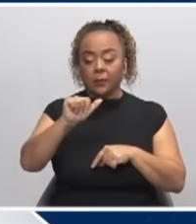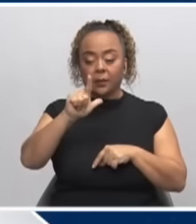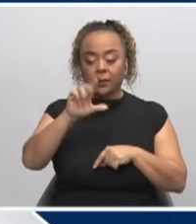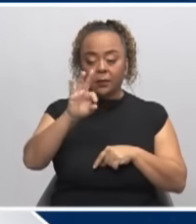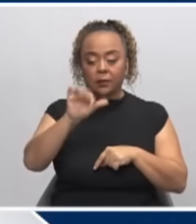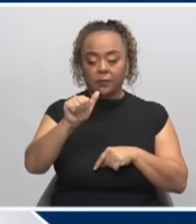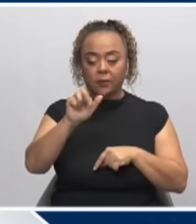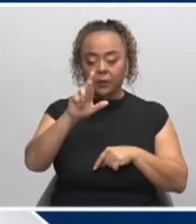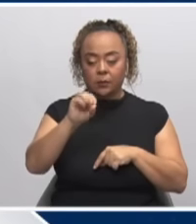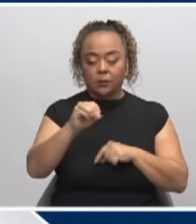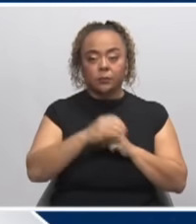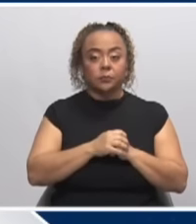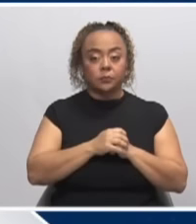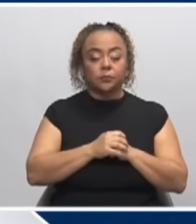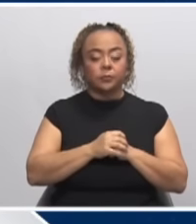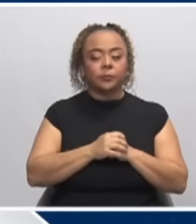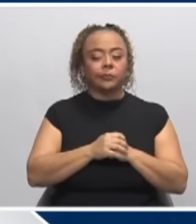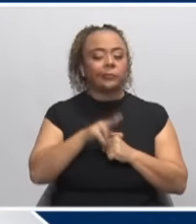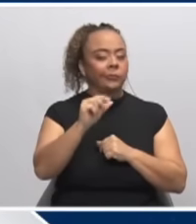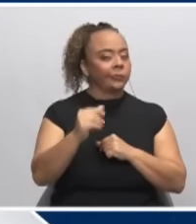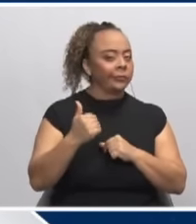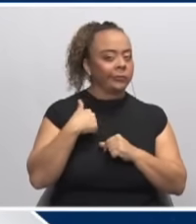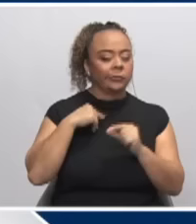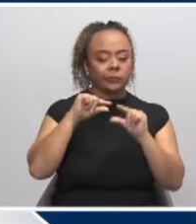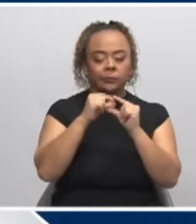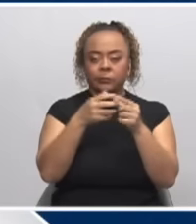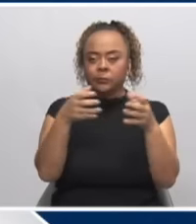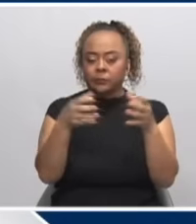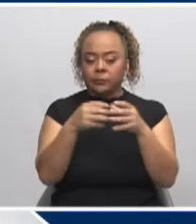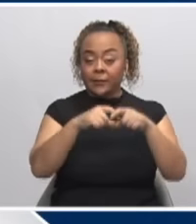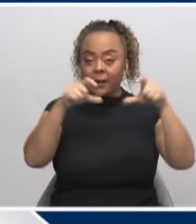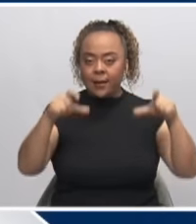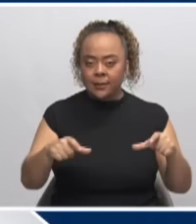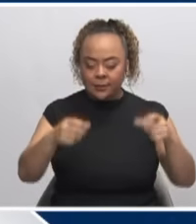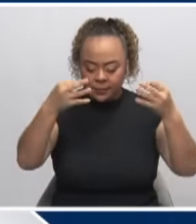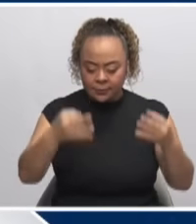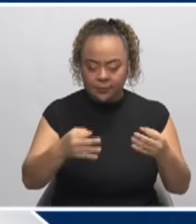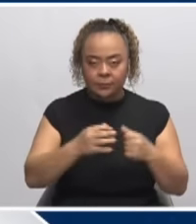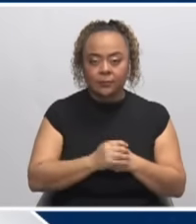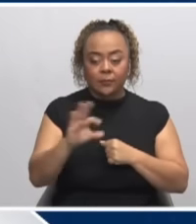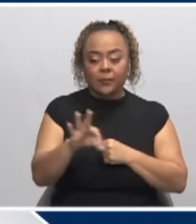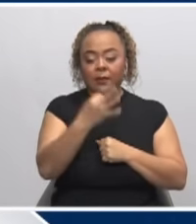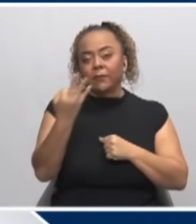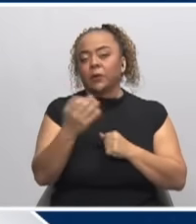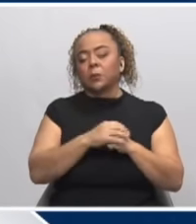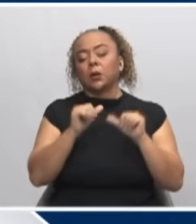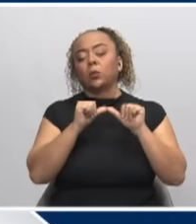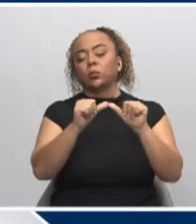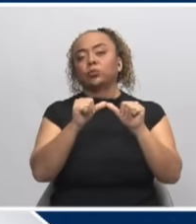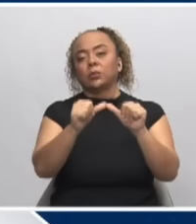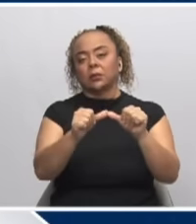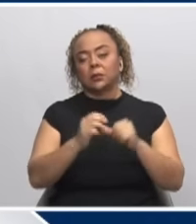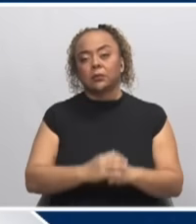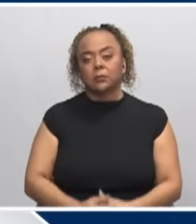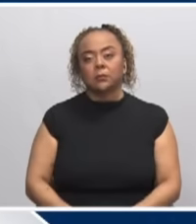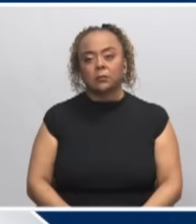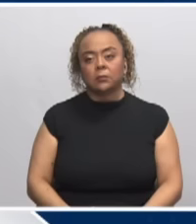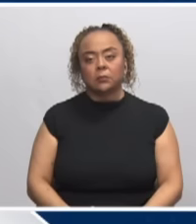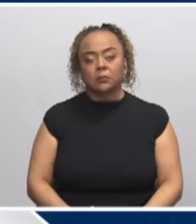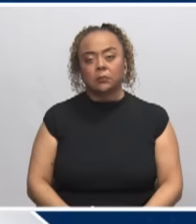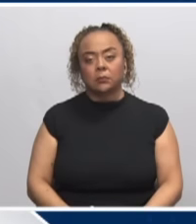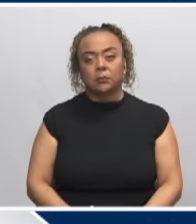faro si bien es cierto no ha tenido el grupo en cancha de forma constante en los